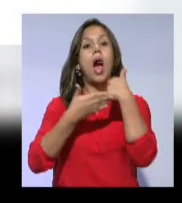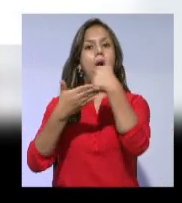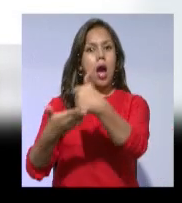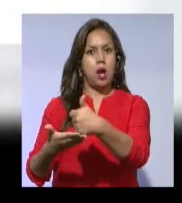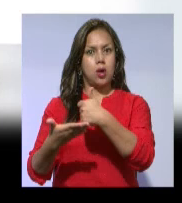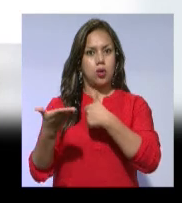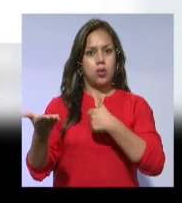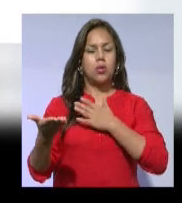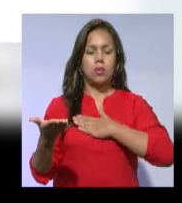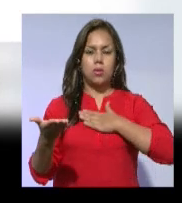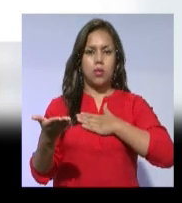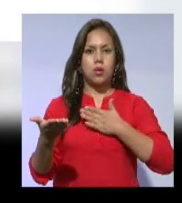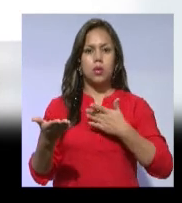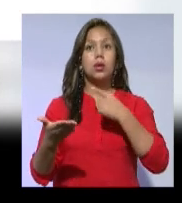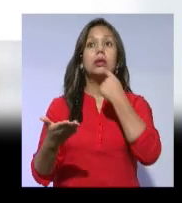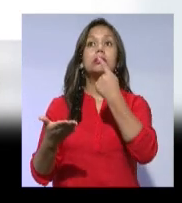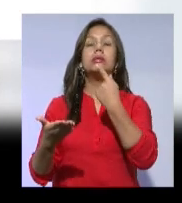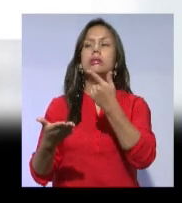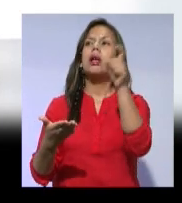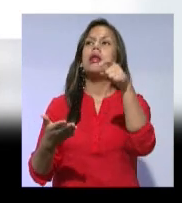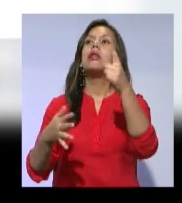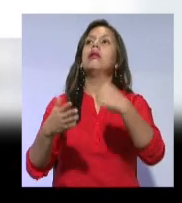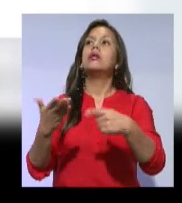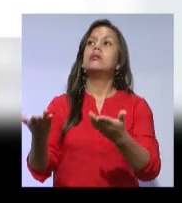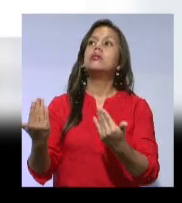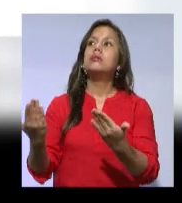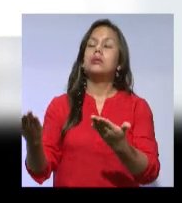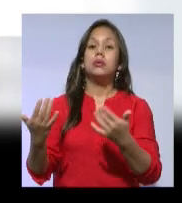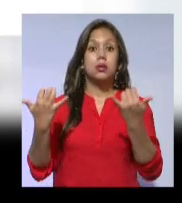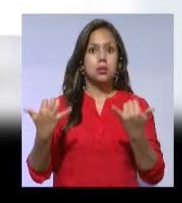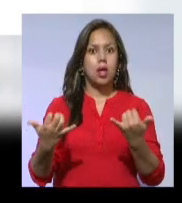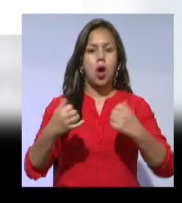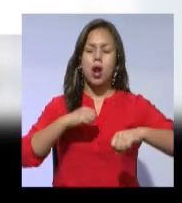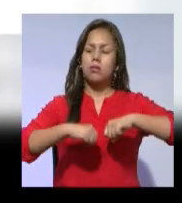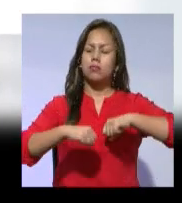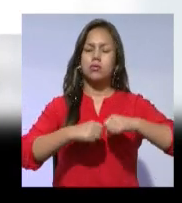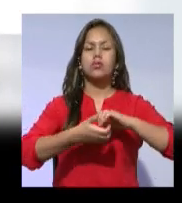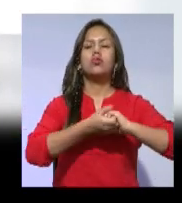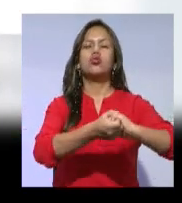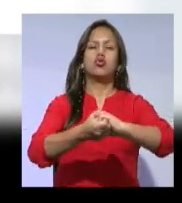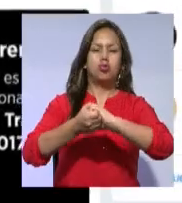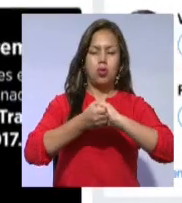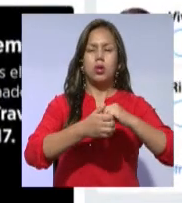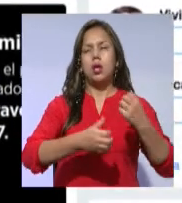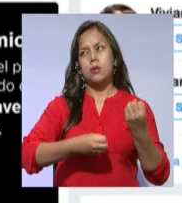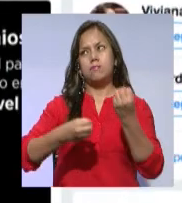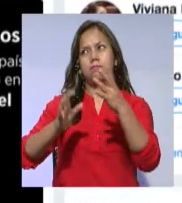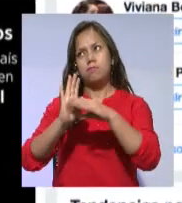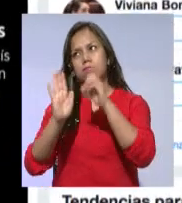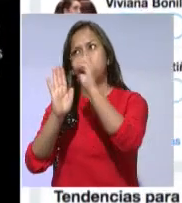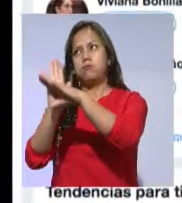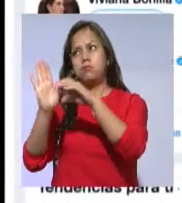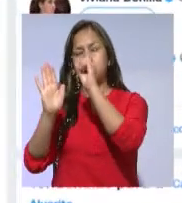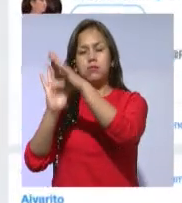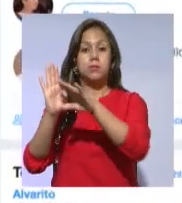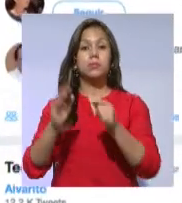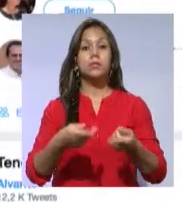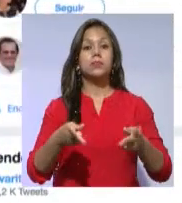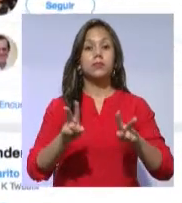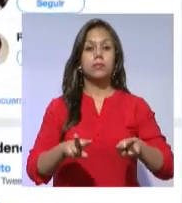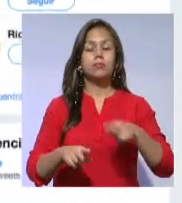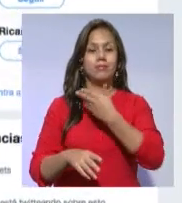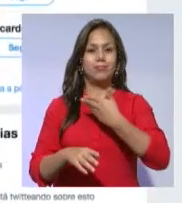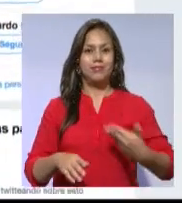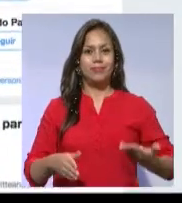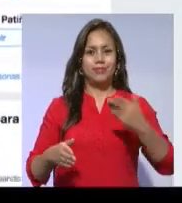esperamos nos indiquen sus necesidades es el momento para demostrar nuestra solidaridad a este pronunciamiento se sumó el titular de